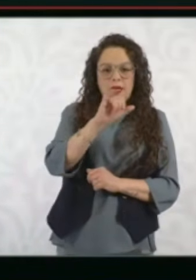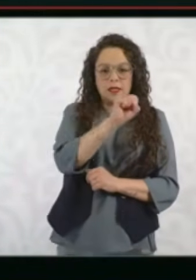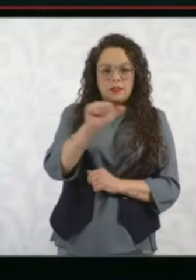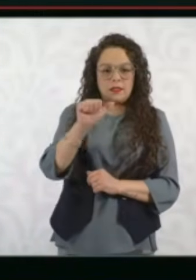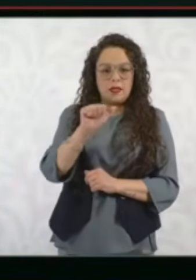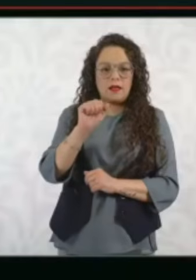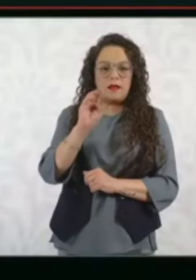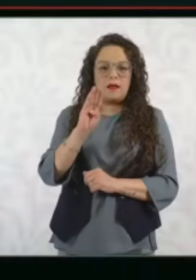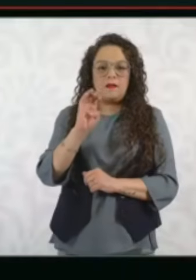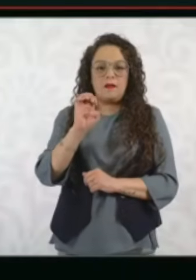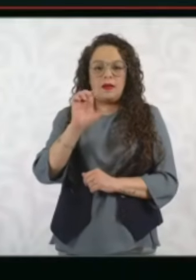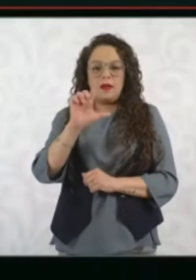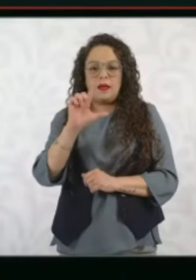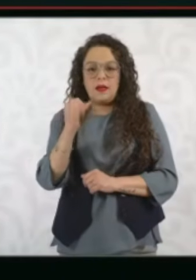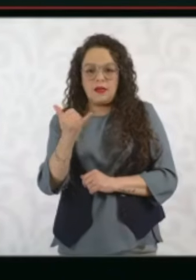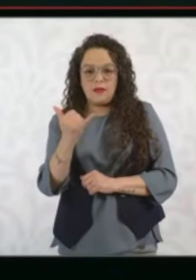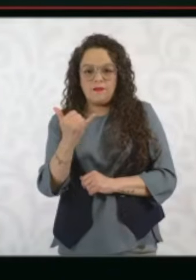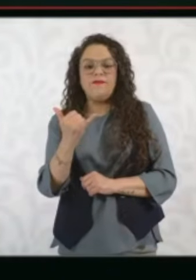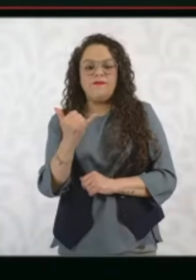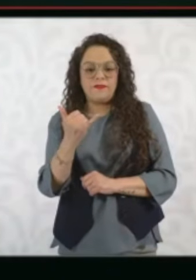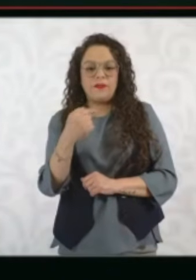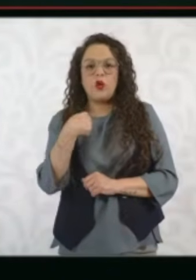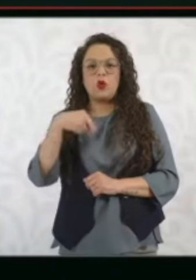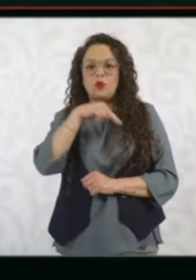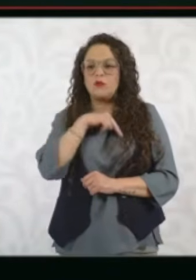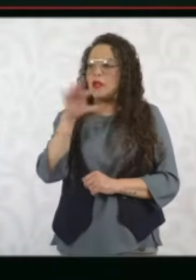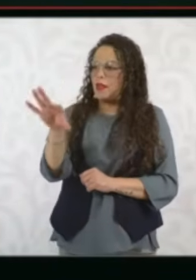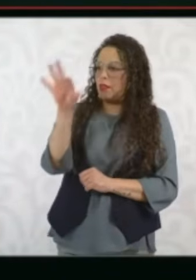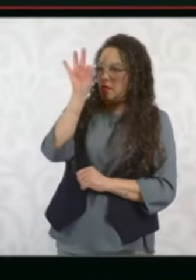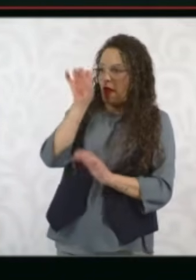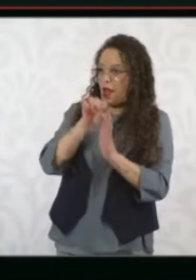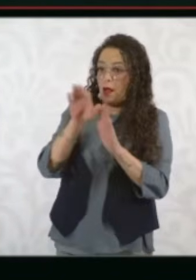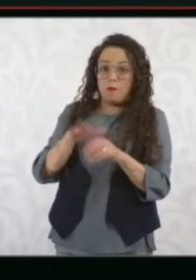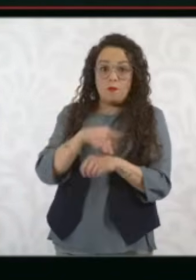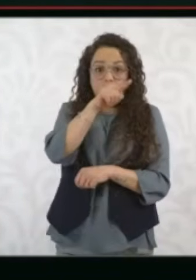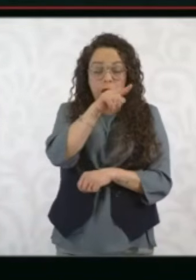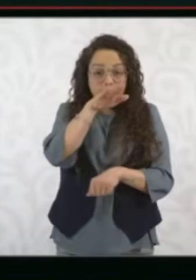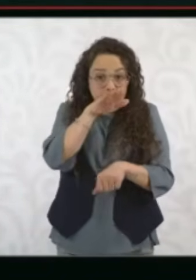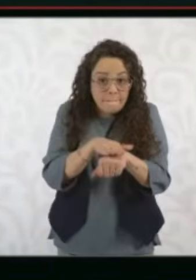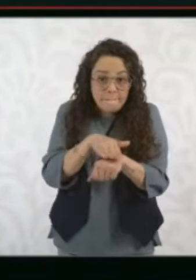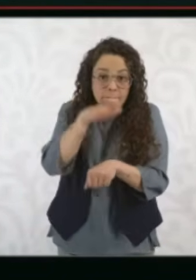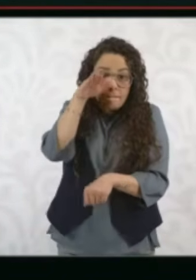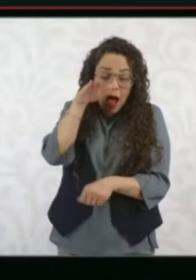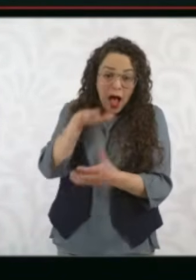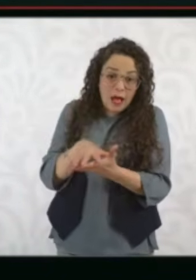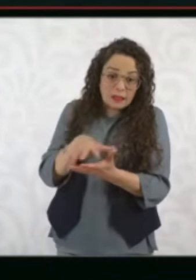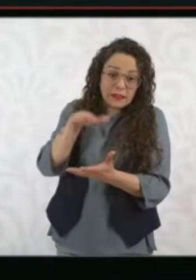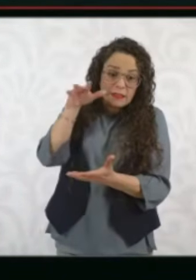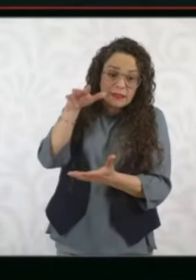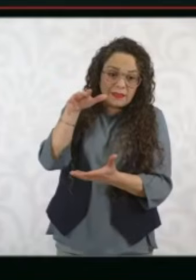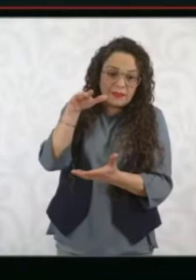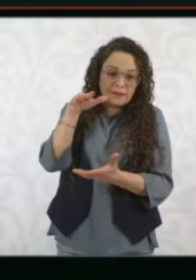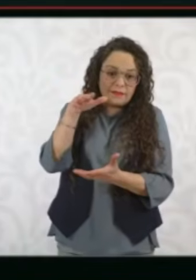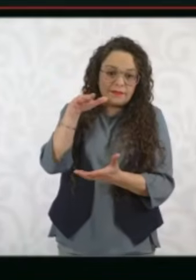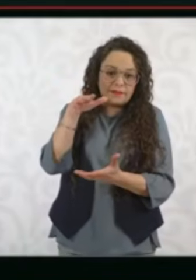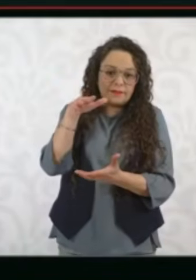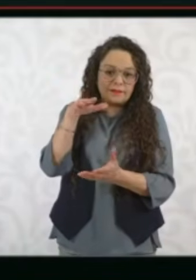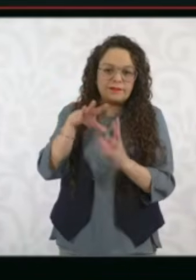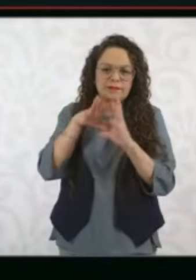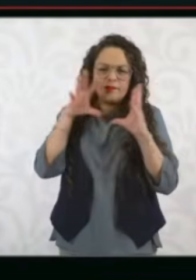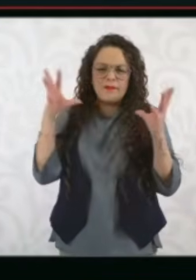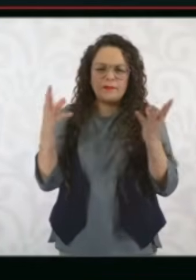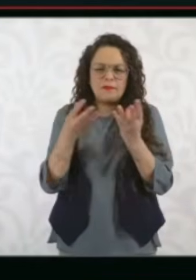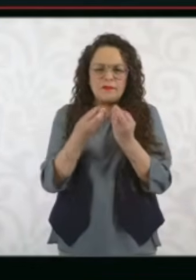como ejemplo porque, como veíamos en el mapa digital, es quien hoy concentra, equivale al